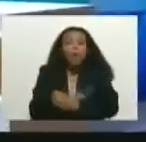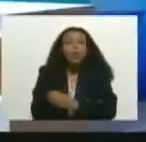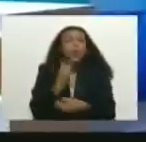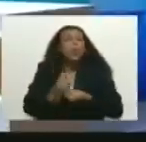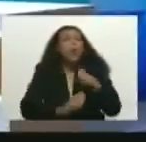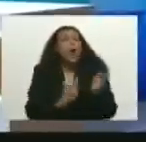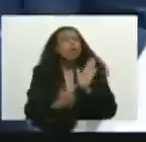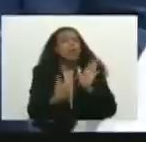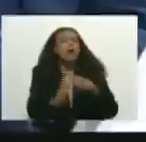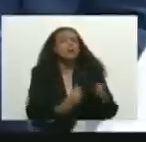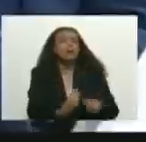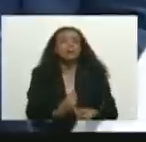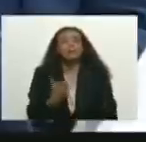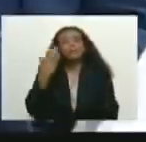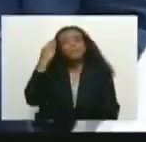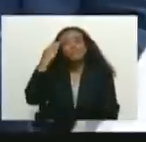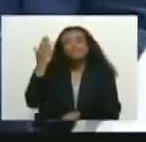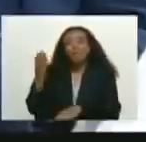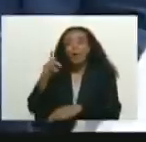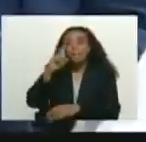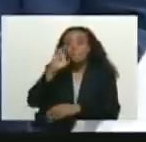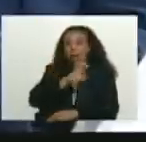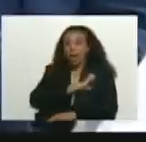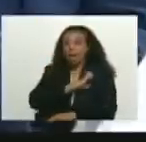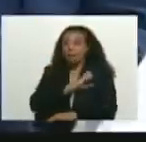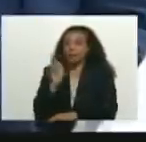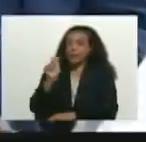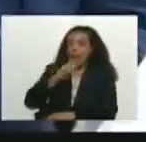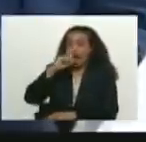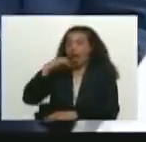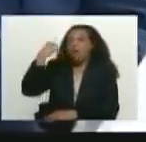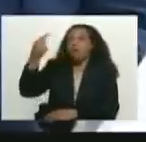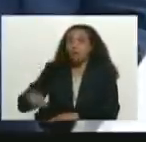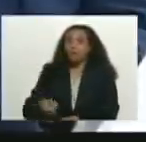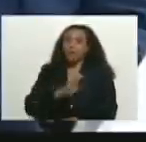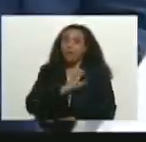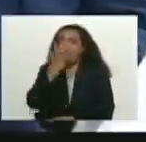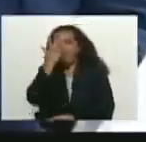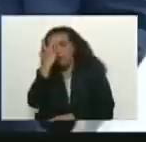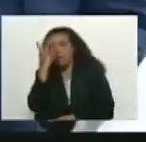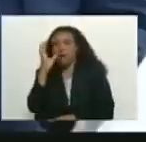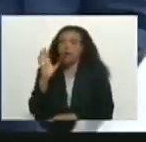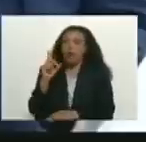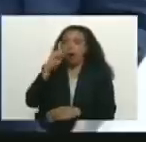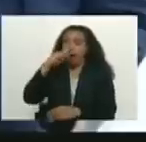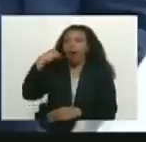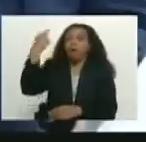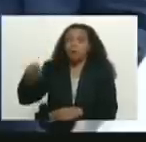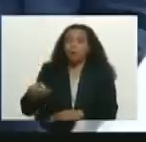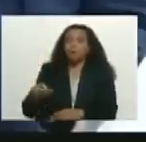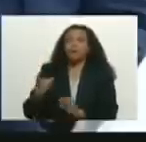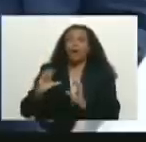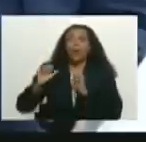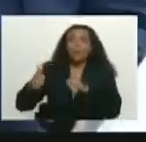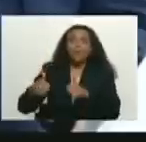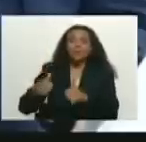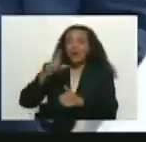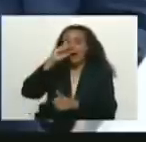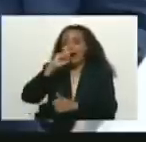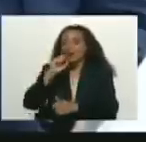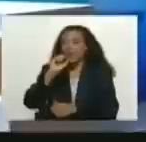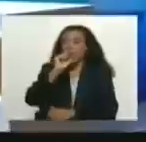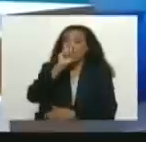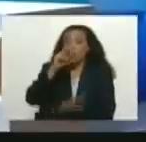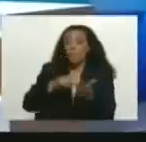¿Cuándo lo van a hacer? Pensábamos hacerlo para el mes de enero, el año que viene, enero, febrero quizás. Arrancando el año bien, ¿verdad? Arrancando el año bien,